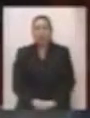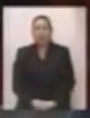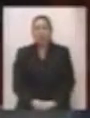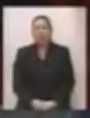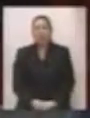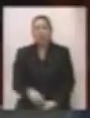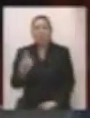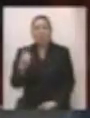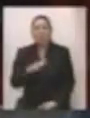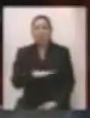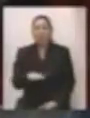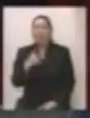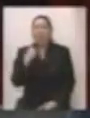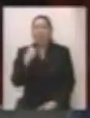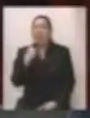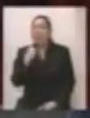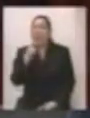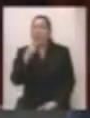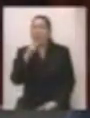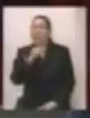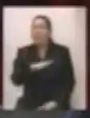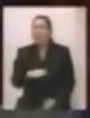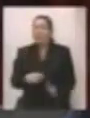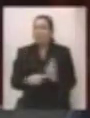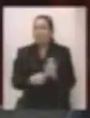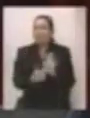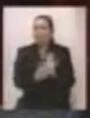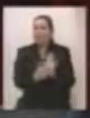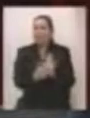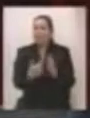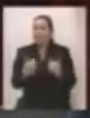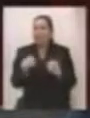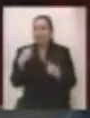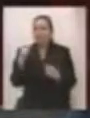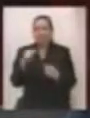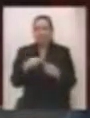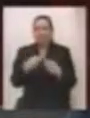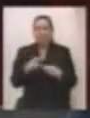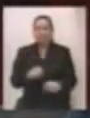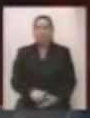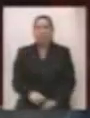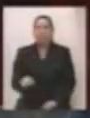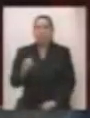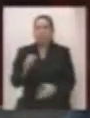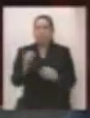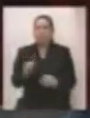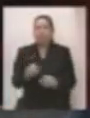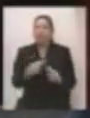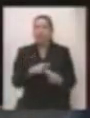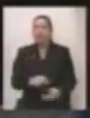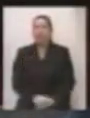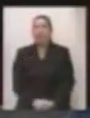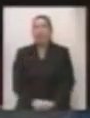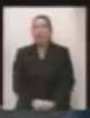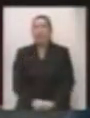Comunicaciones por Niños, Niñas y Adolescentes. La presente ley tiene por objeto promover el uso seguro y